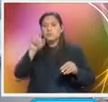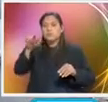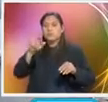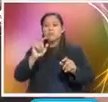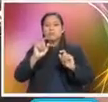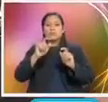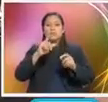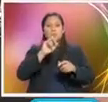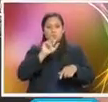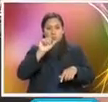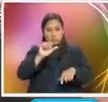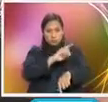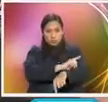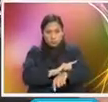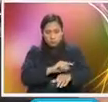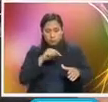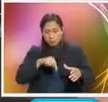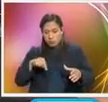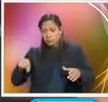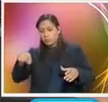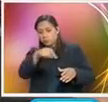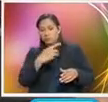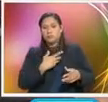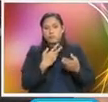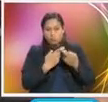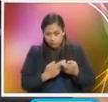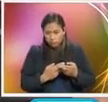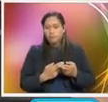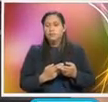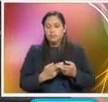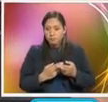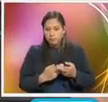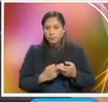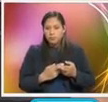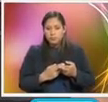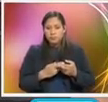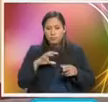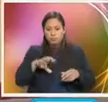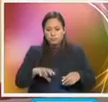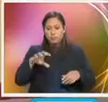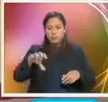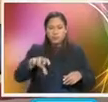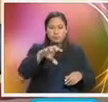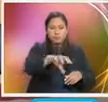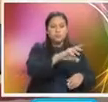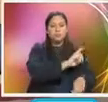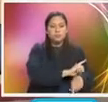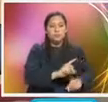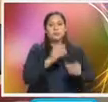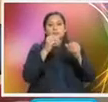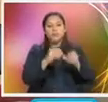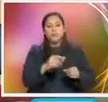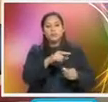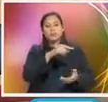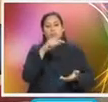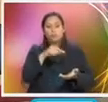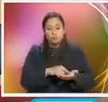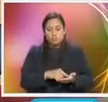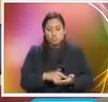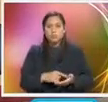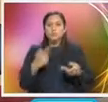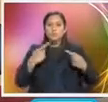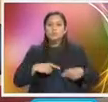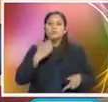de las 16 delegaciones. Así es, la idea es que en cada una de las delegaciones ocupemos esos espacios que la gente